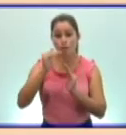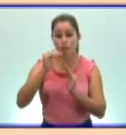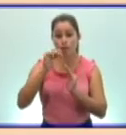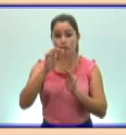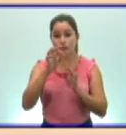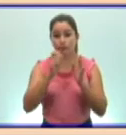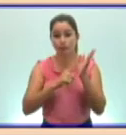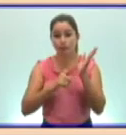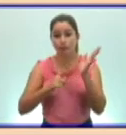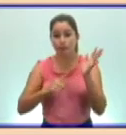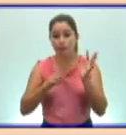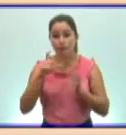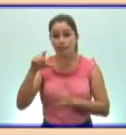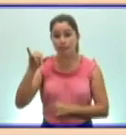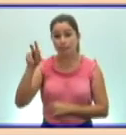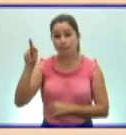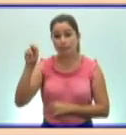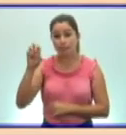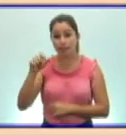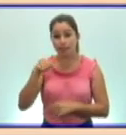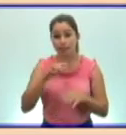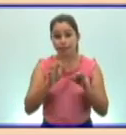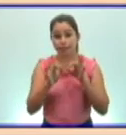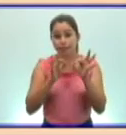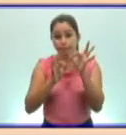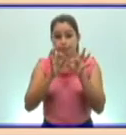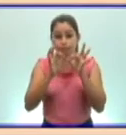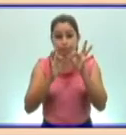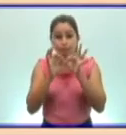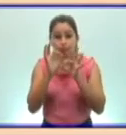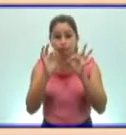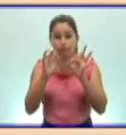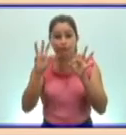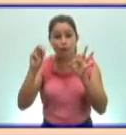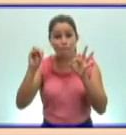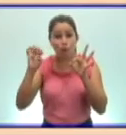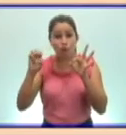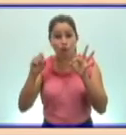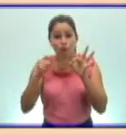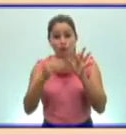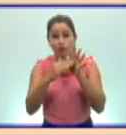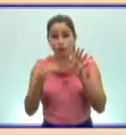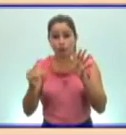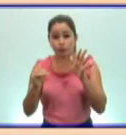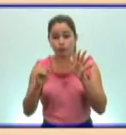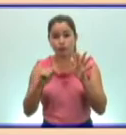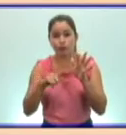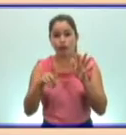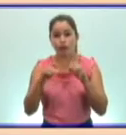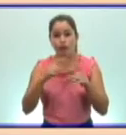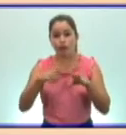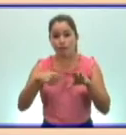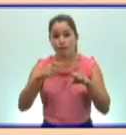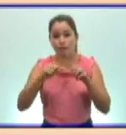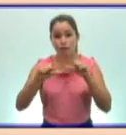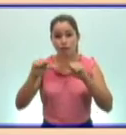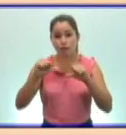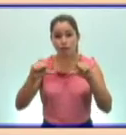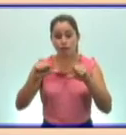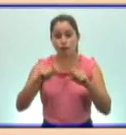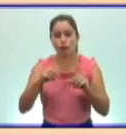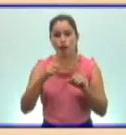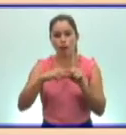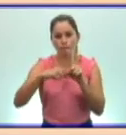que un mayor número de moléculas tiendan a abandonar la disolución. Por eso es que nosotros podemos plantear que en la medida que se aumenta